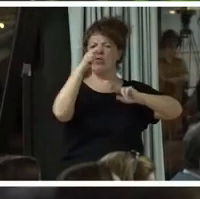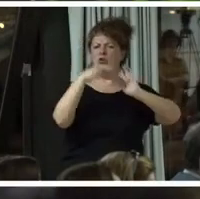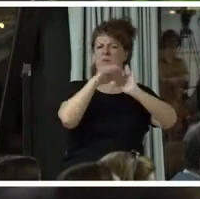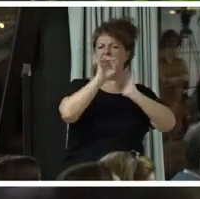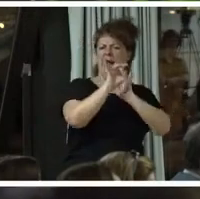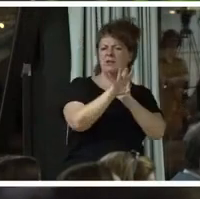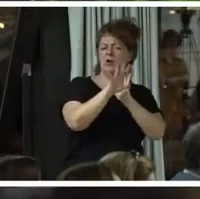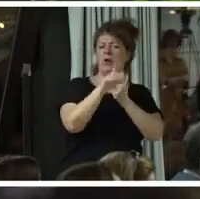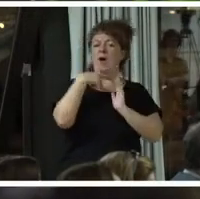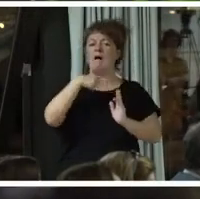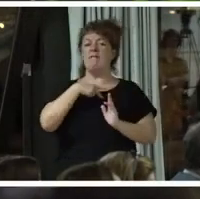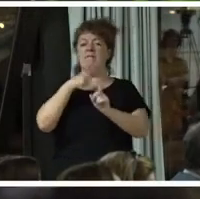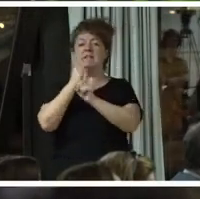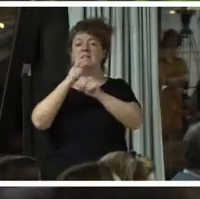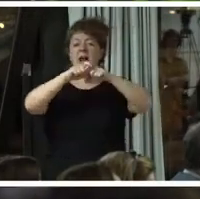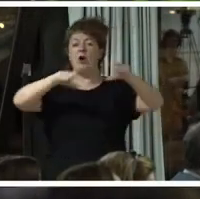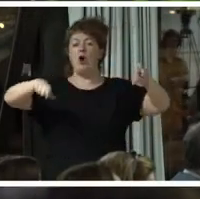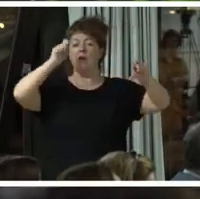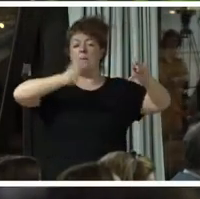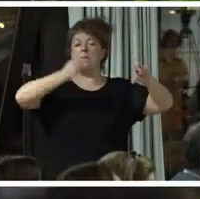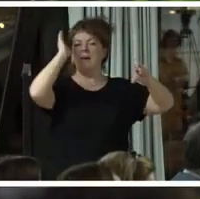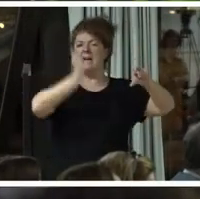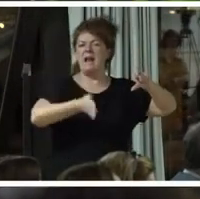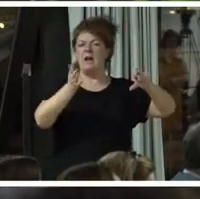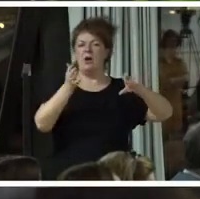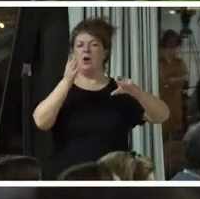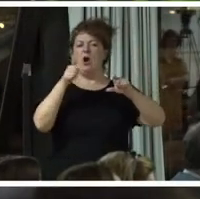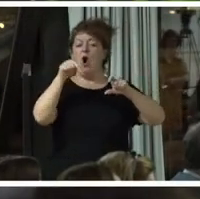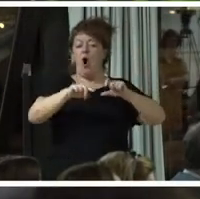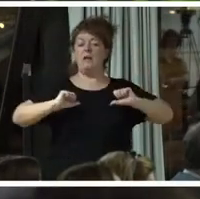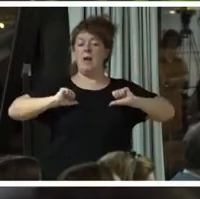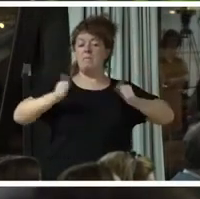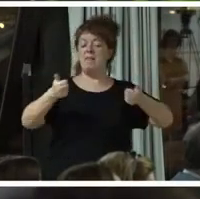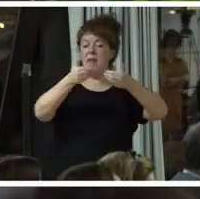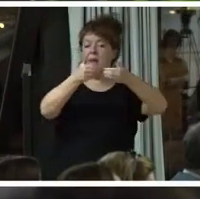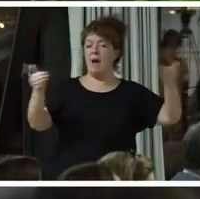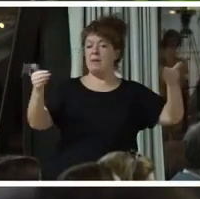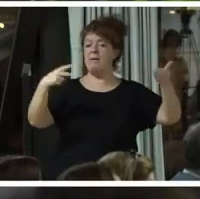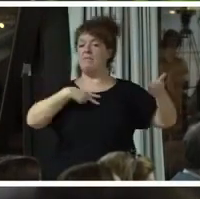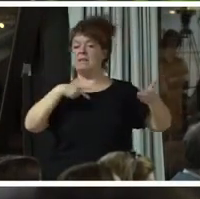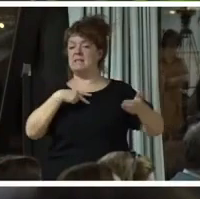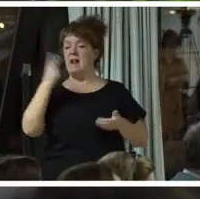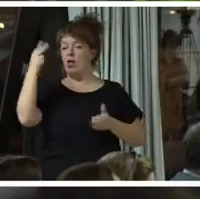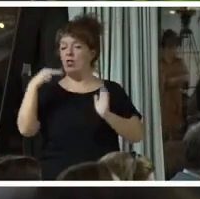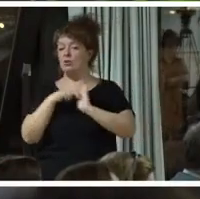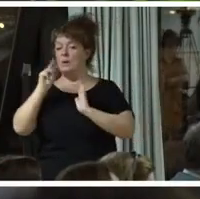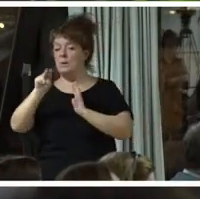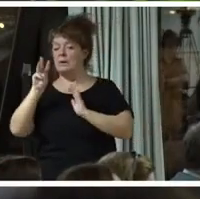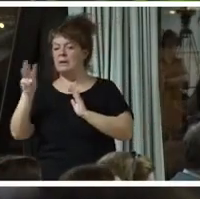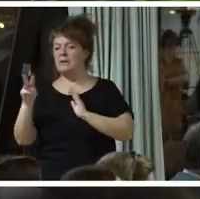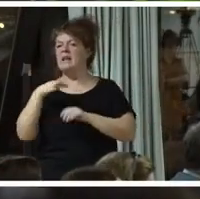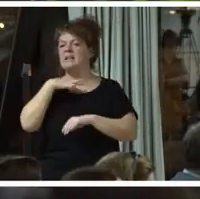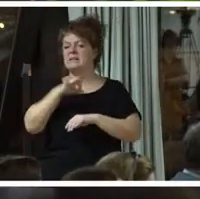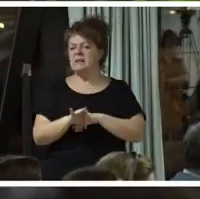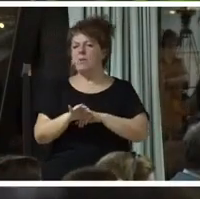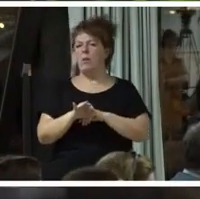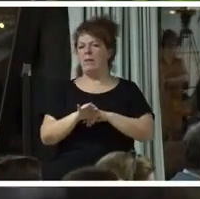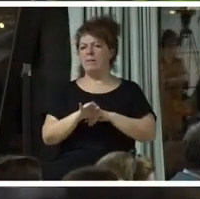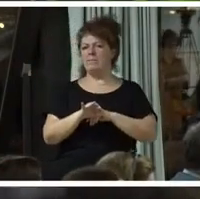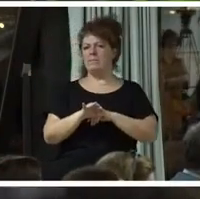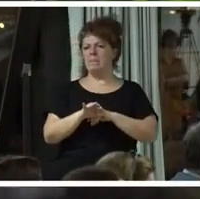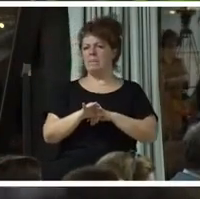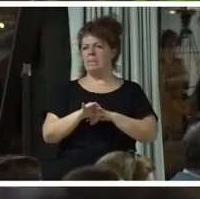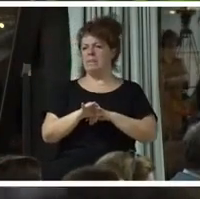eh la fiscal de la Corte Penal Internacional y que hoy se ha vuelto a abrir por parte de otro fiscal en 2023 se pueda